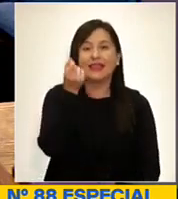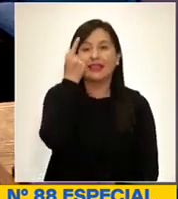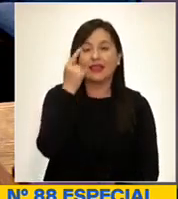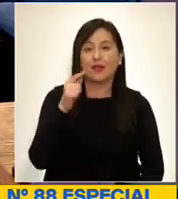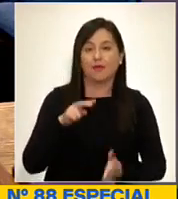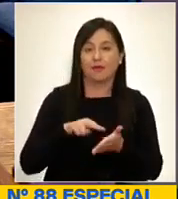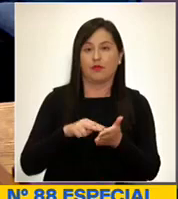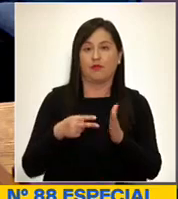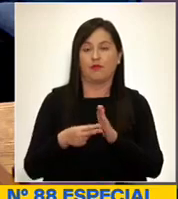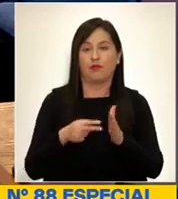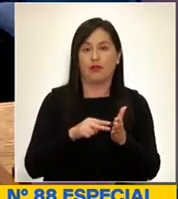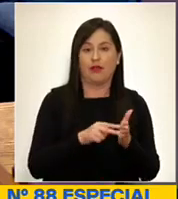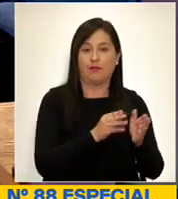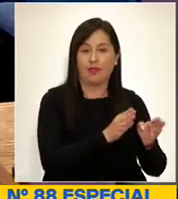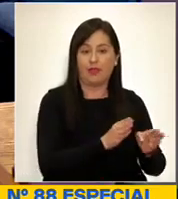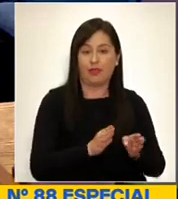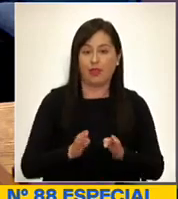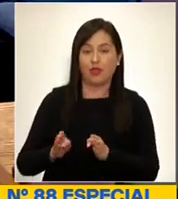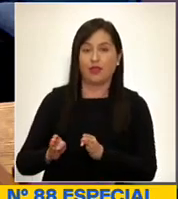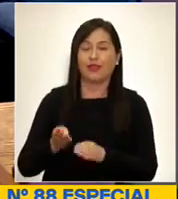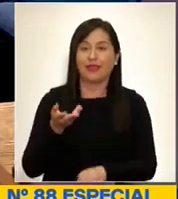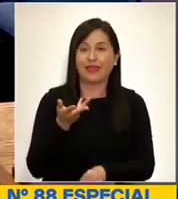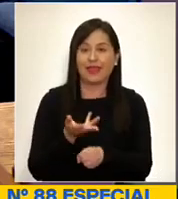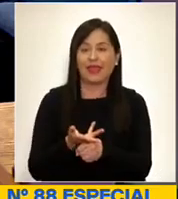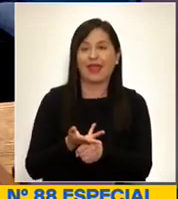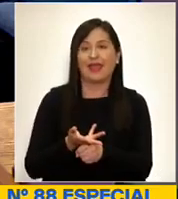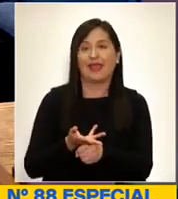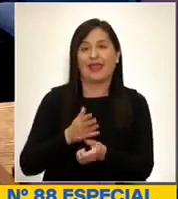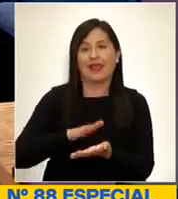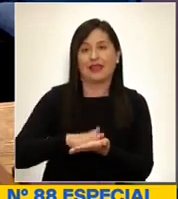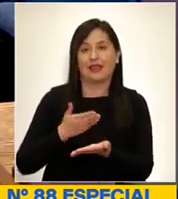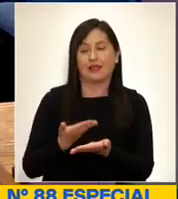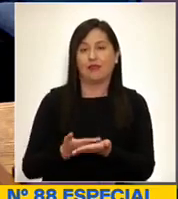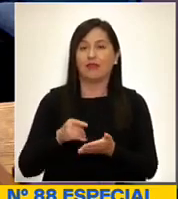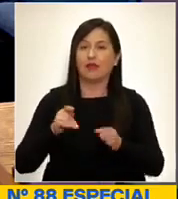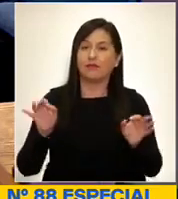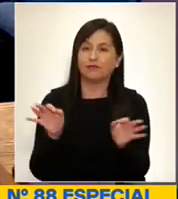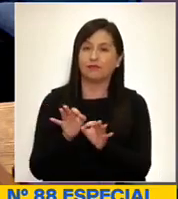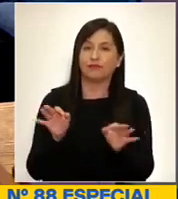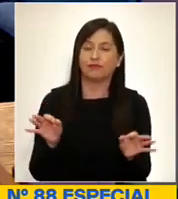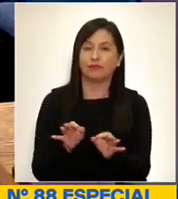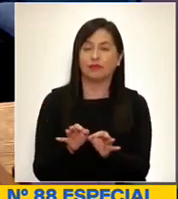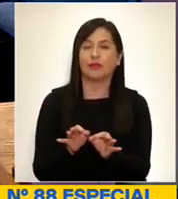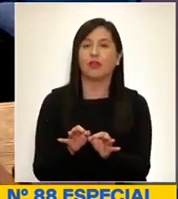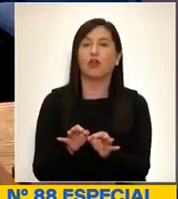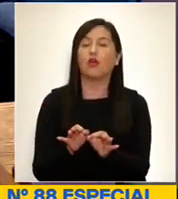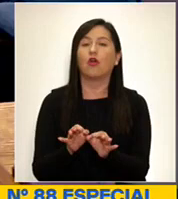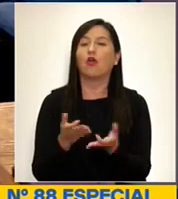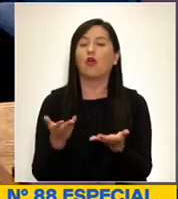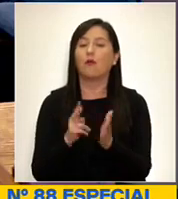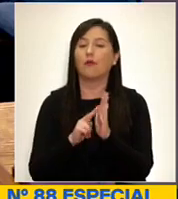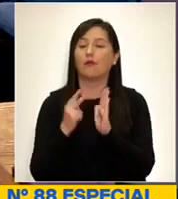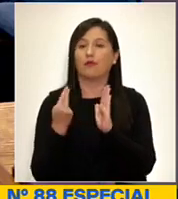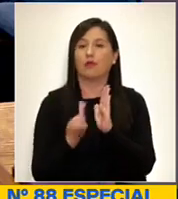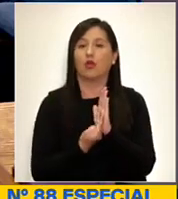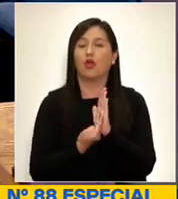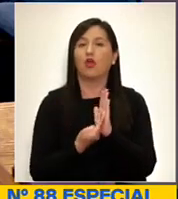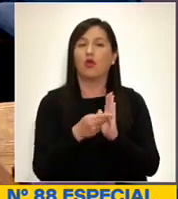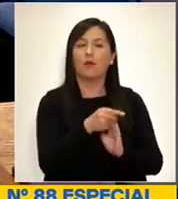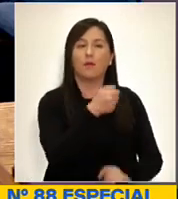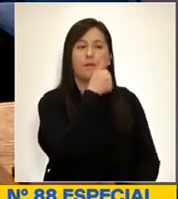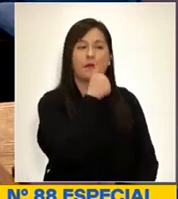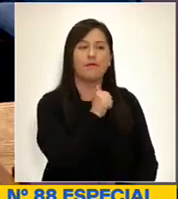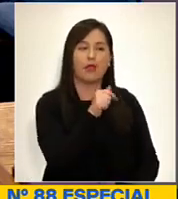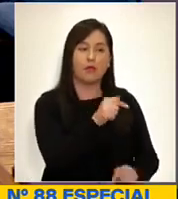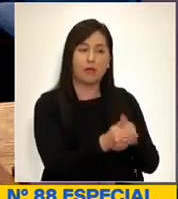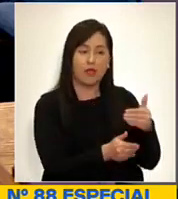problemas estructurales que tenemos en la salud justamente justifican intentar una reforma Cómo alineamos al sector privado para que le vaya